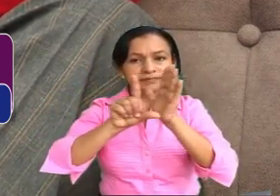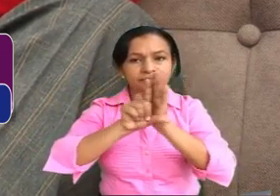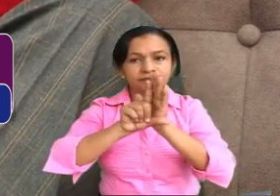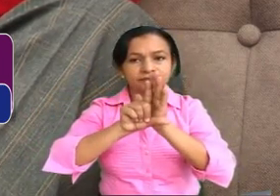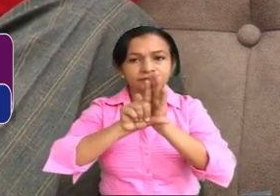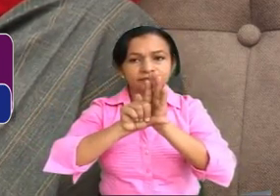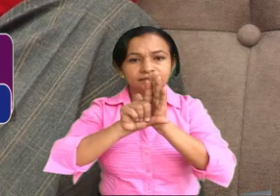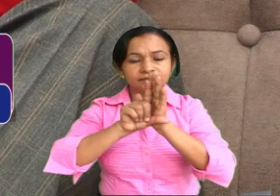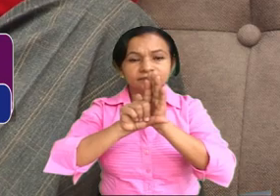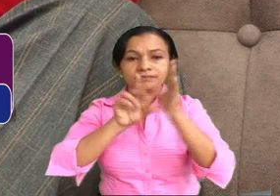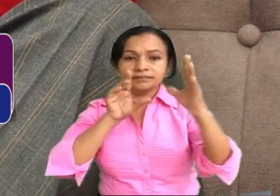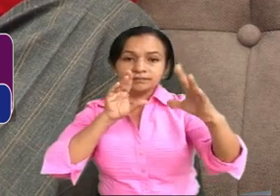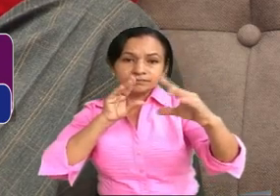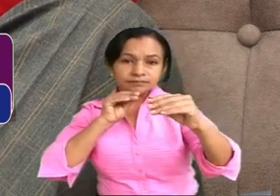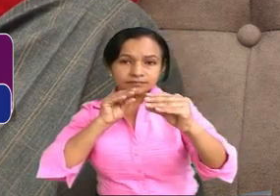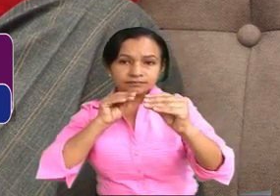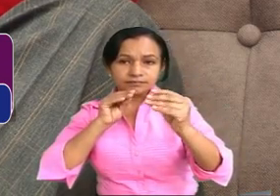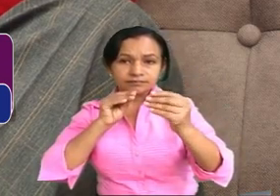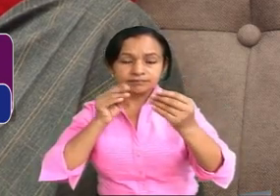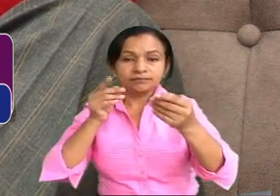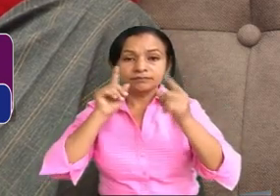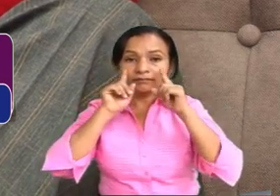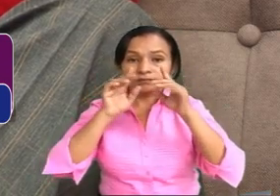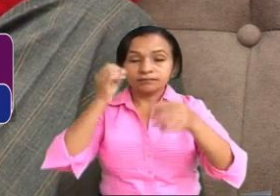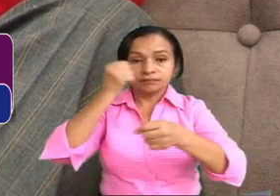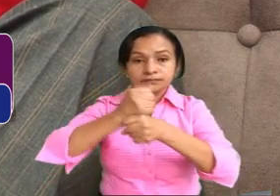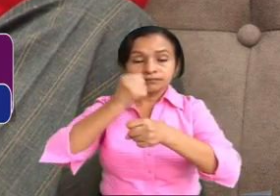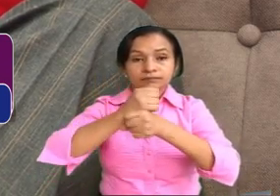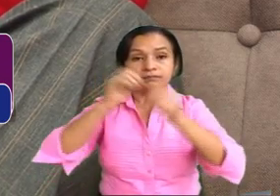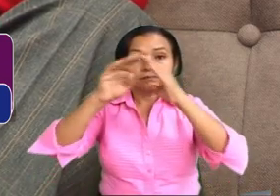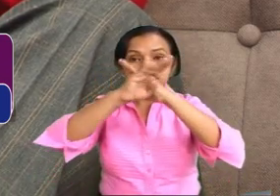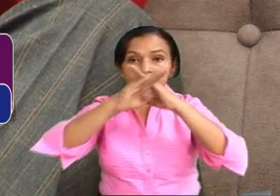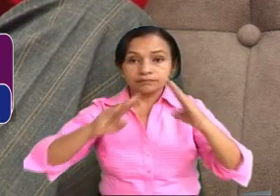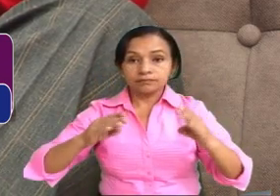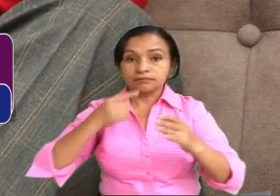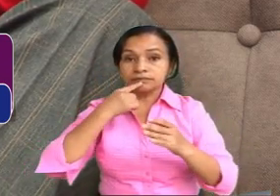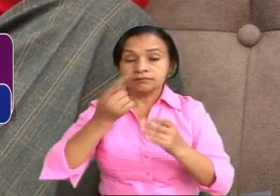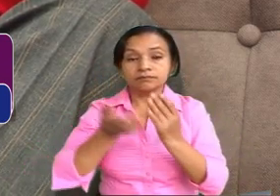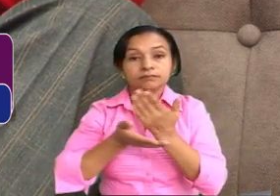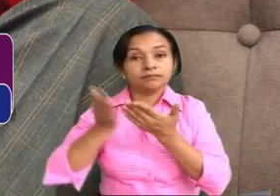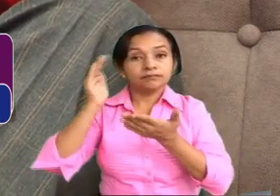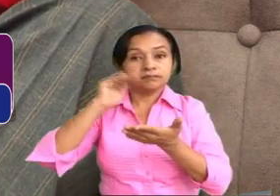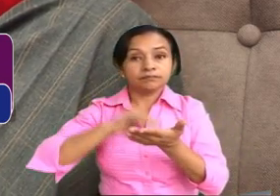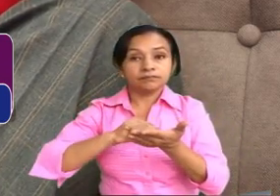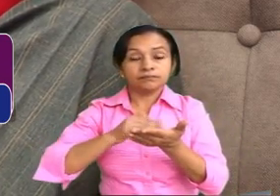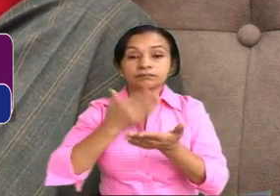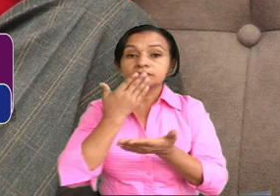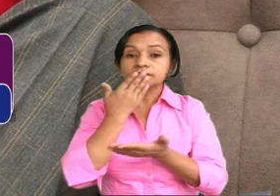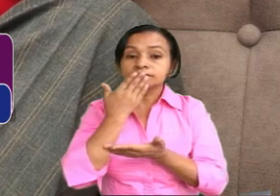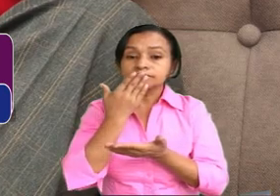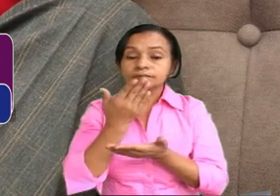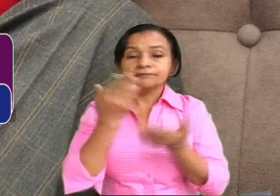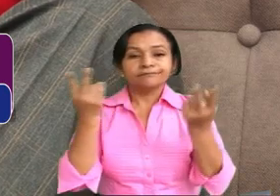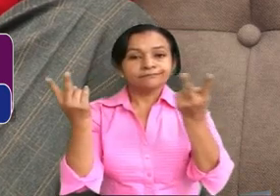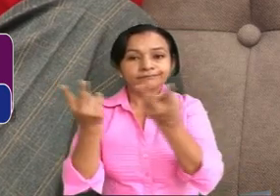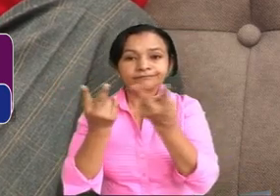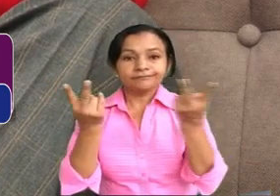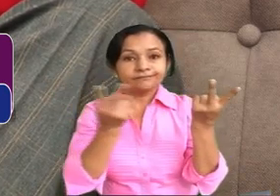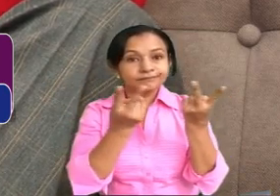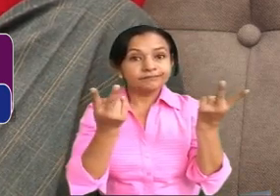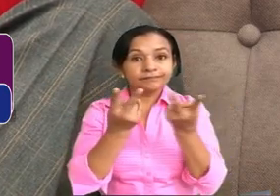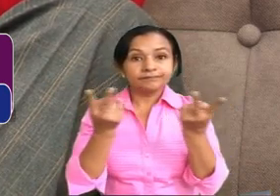del diálogo, reconciliación, seguridad, trabajo y paz, que dice, retoma uno el buen vivir.